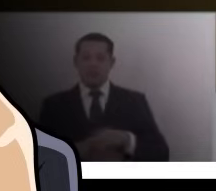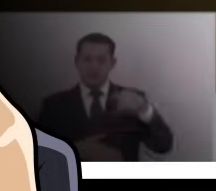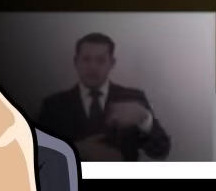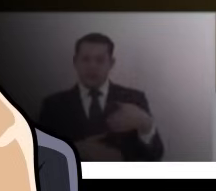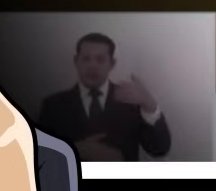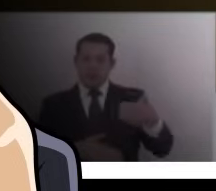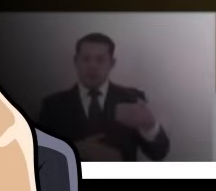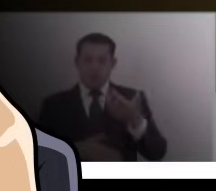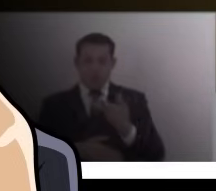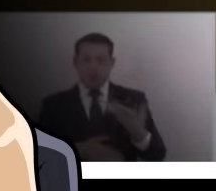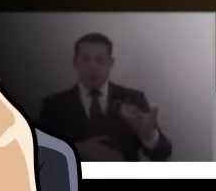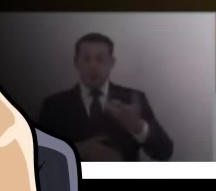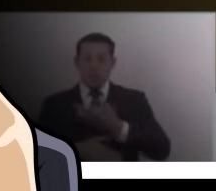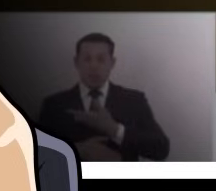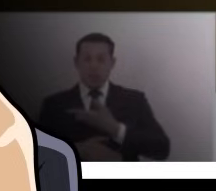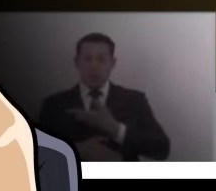este año nosotros